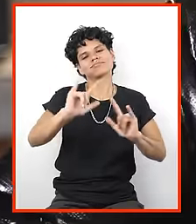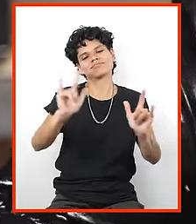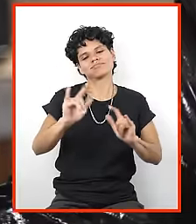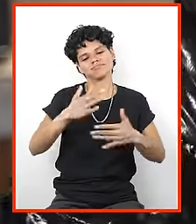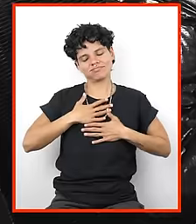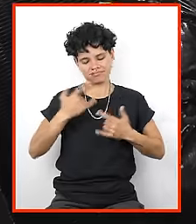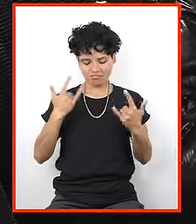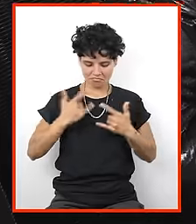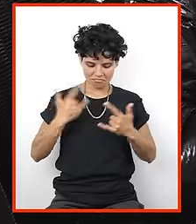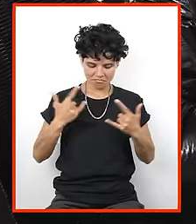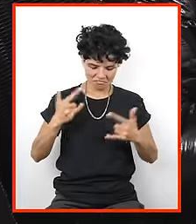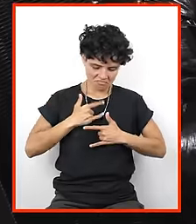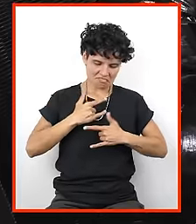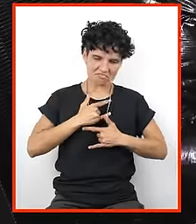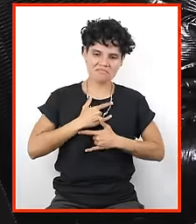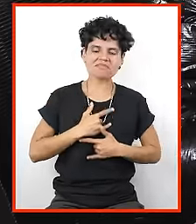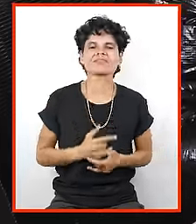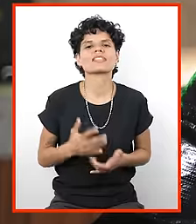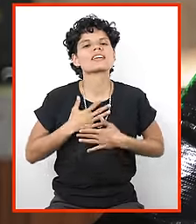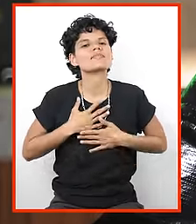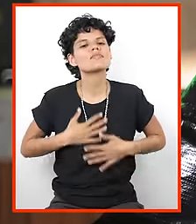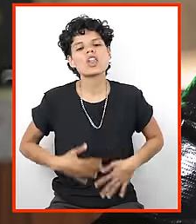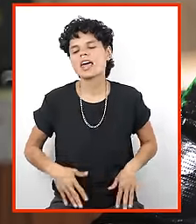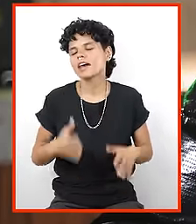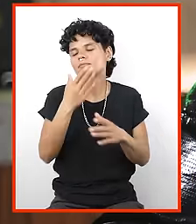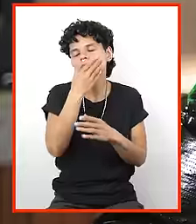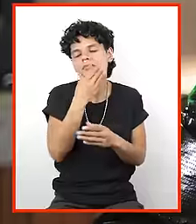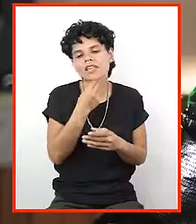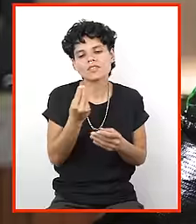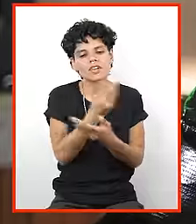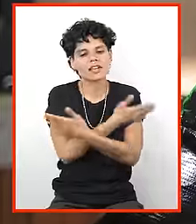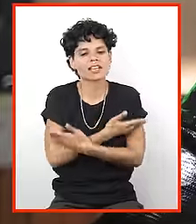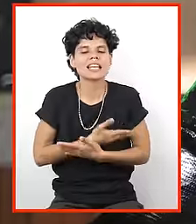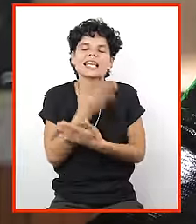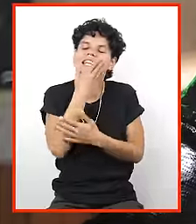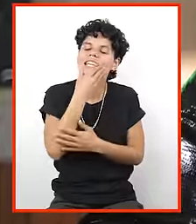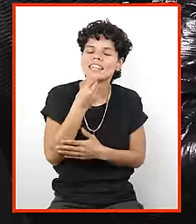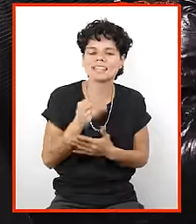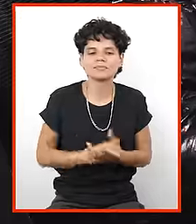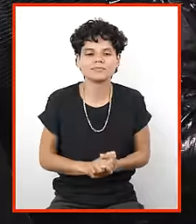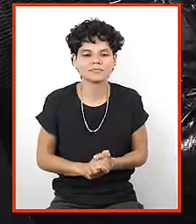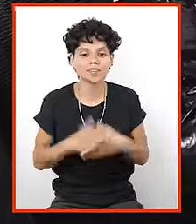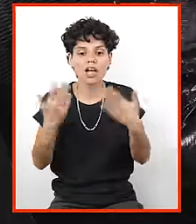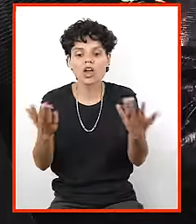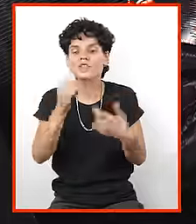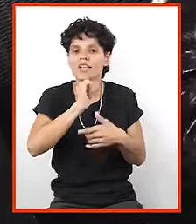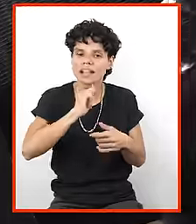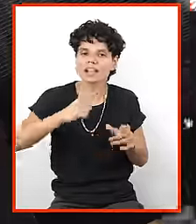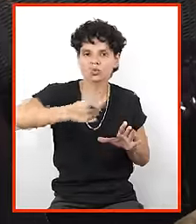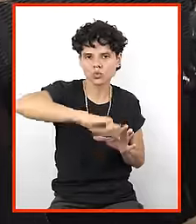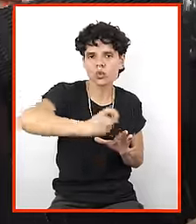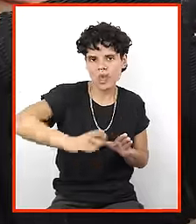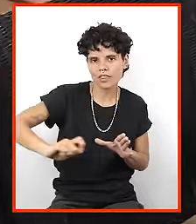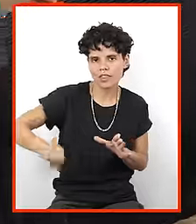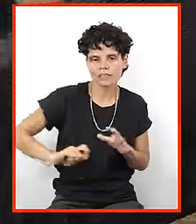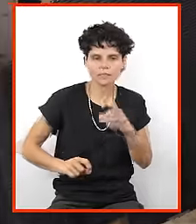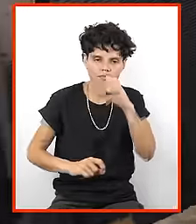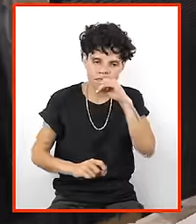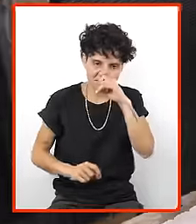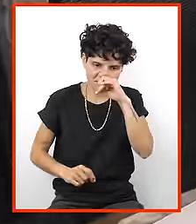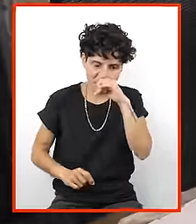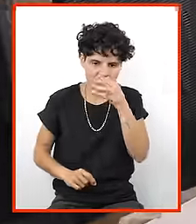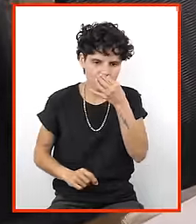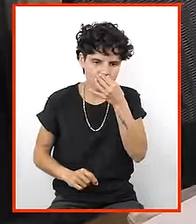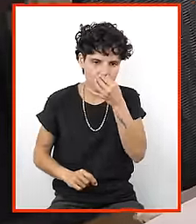Linda bolera. Linda polera. Oye, ahora tienes que hacernos un cuadro. Linda Beyoncé. Tienes que hacernos un cuadro para que quede recuerdo acá en la junta.